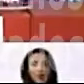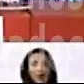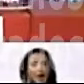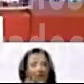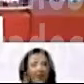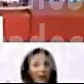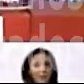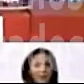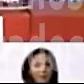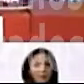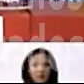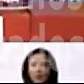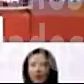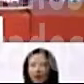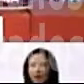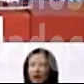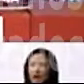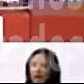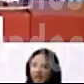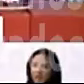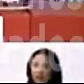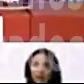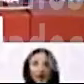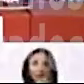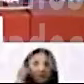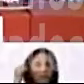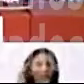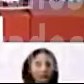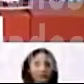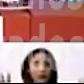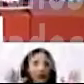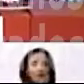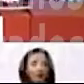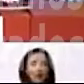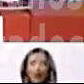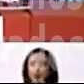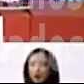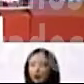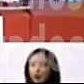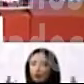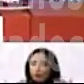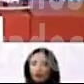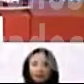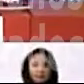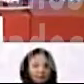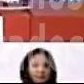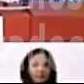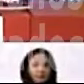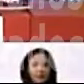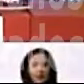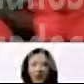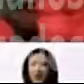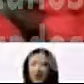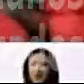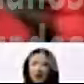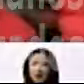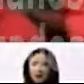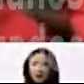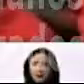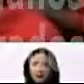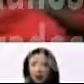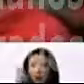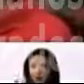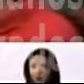actividad. Ese día por casualidad se presentaron todos. ¿Verdad, Bencir? ¿Cuánto se luchó aquí para que cubrieran un evento del presidente? Aquí está un compañero de